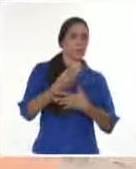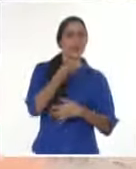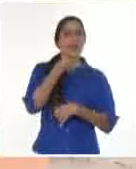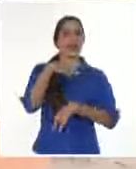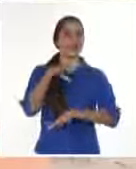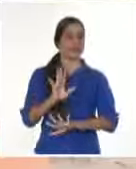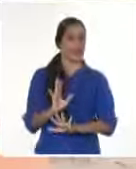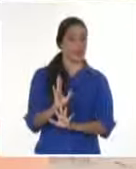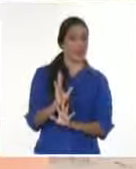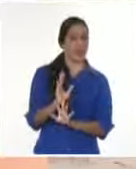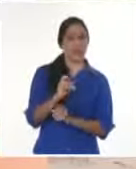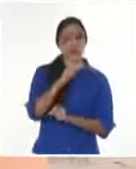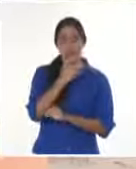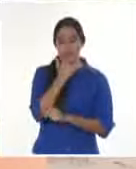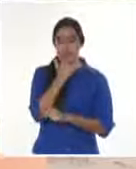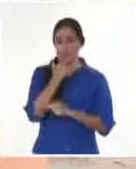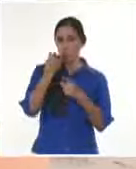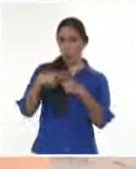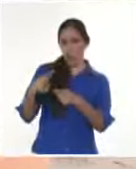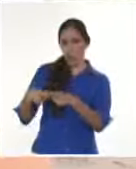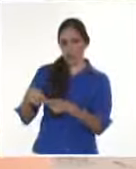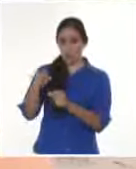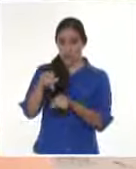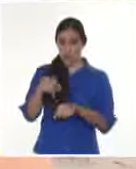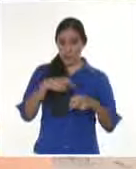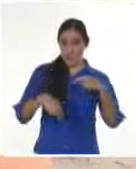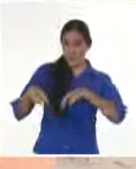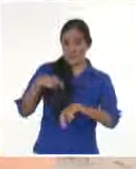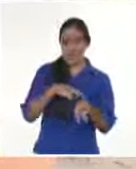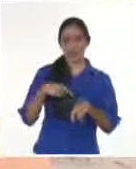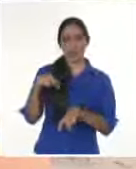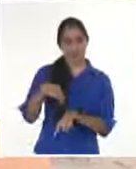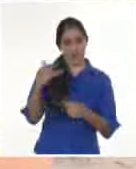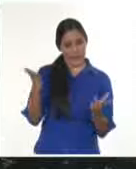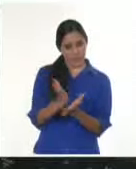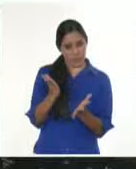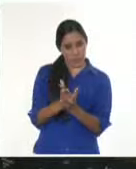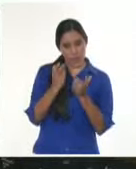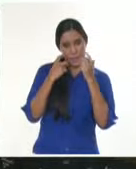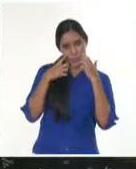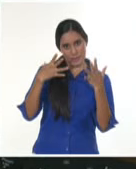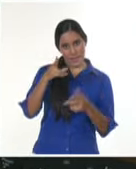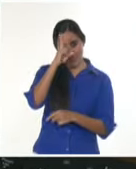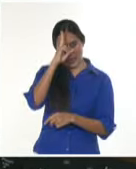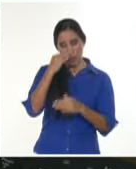es lo que tiene que ver con mi investigación actual en la cual estoy llevando en mi doctorado.